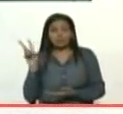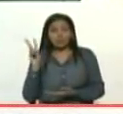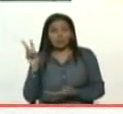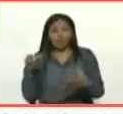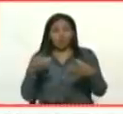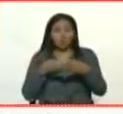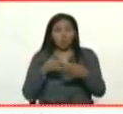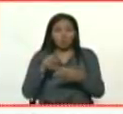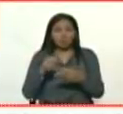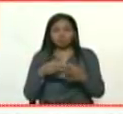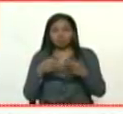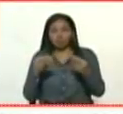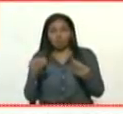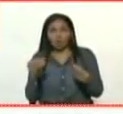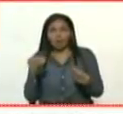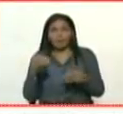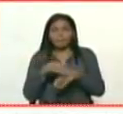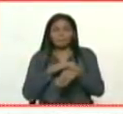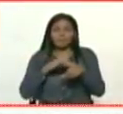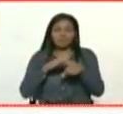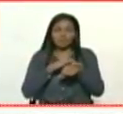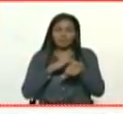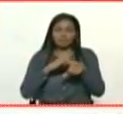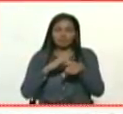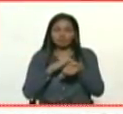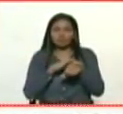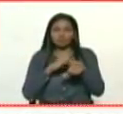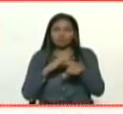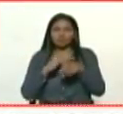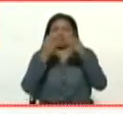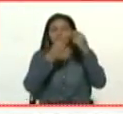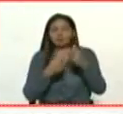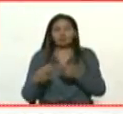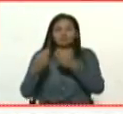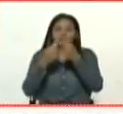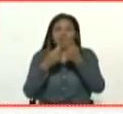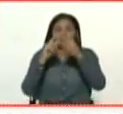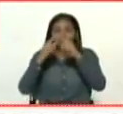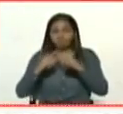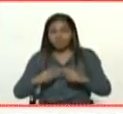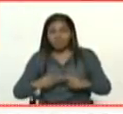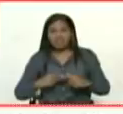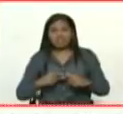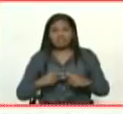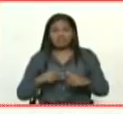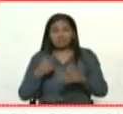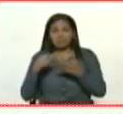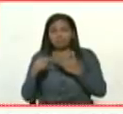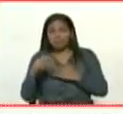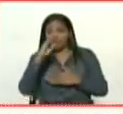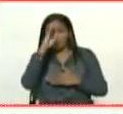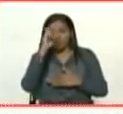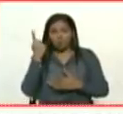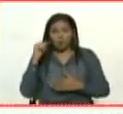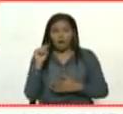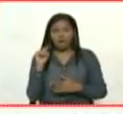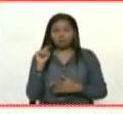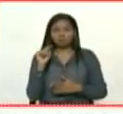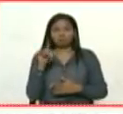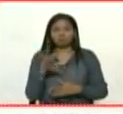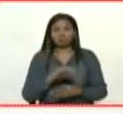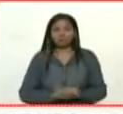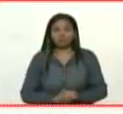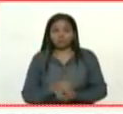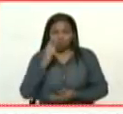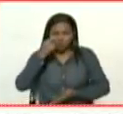Gabinete Económico, ministro de Economía y Finanzas, superintendencia de banco, para eso existe la superintendencia, va a